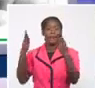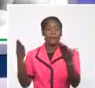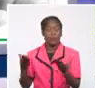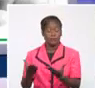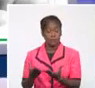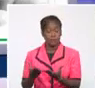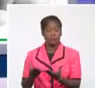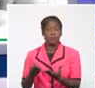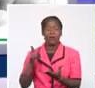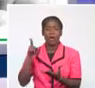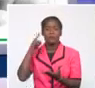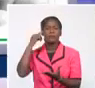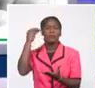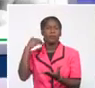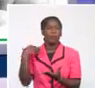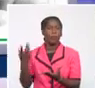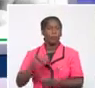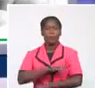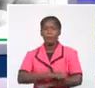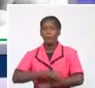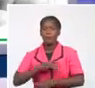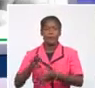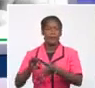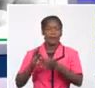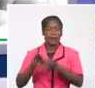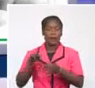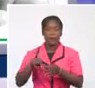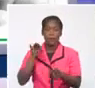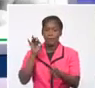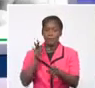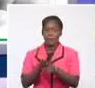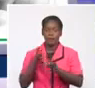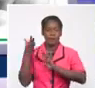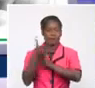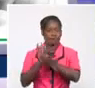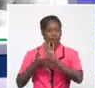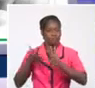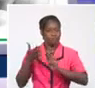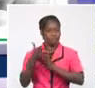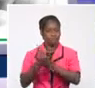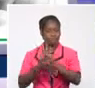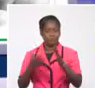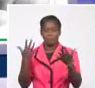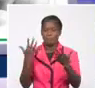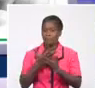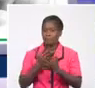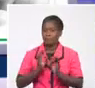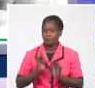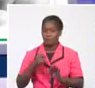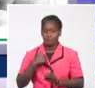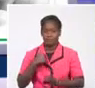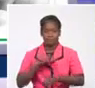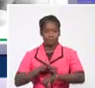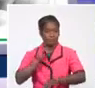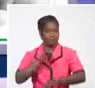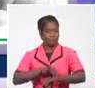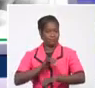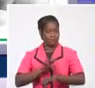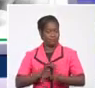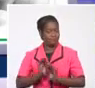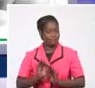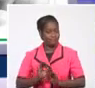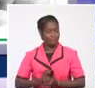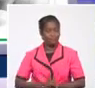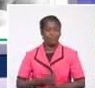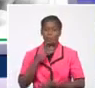la COVID-19. Nos acompaña desde la media hora la intérprete de lengua de señas, Mercedes González. Y,